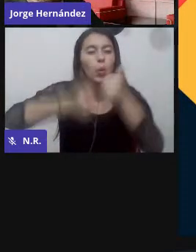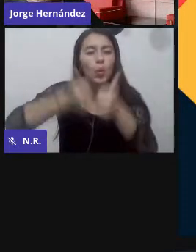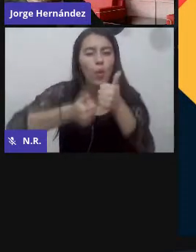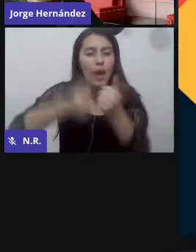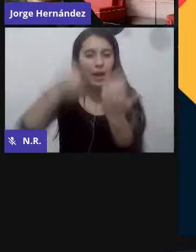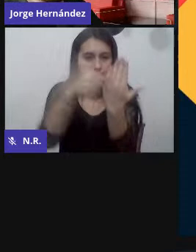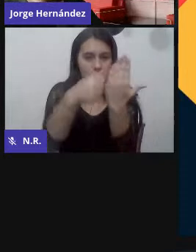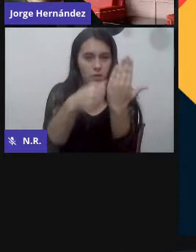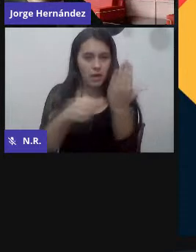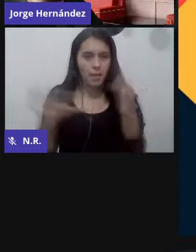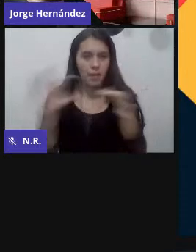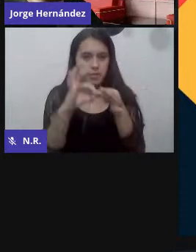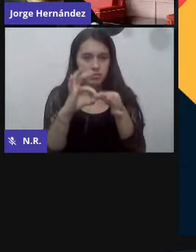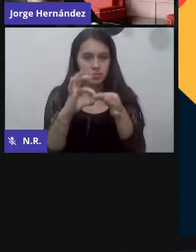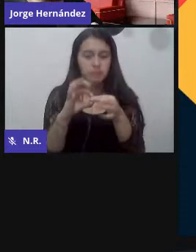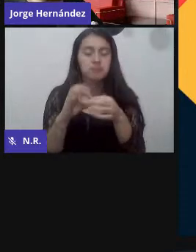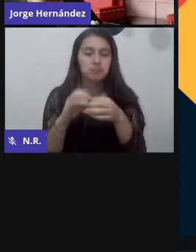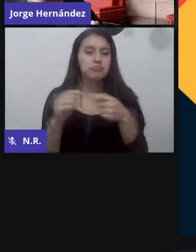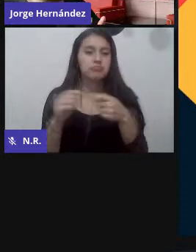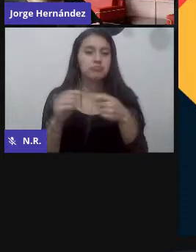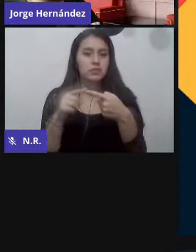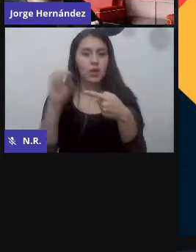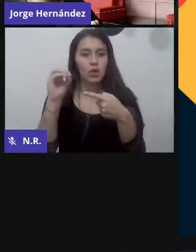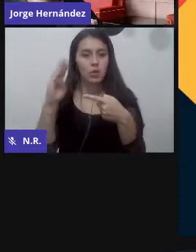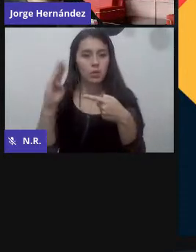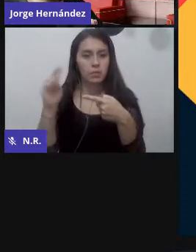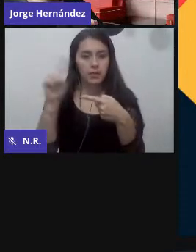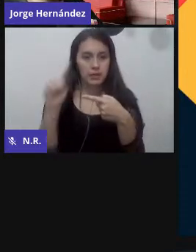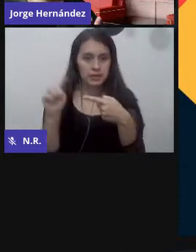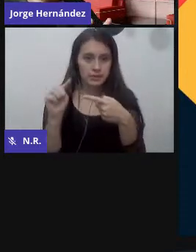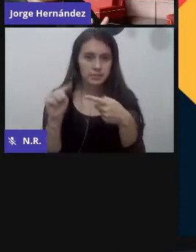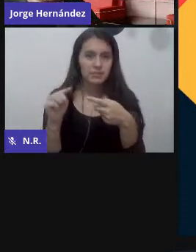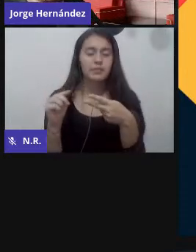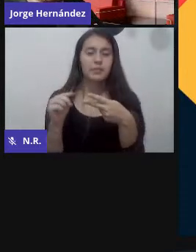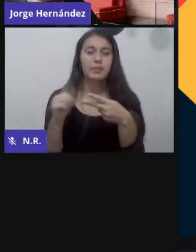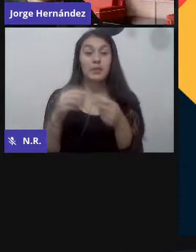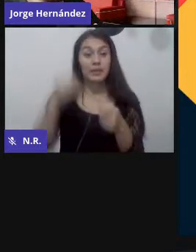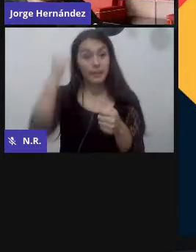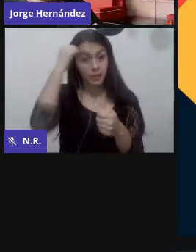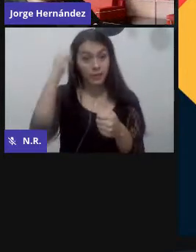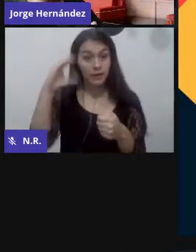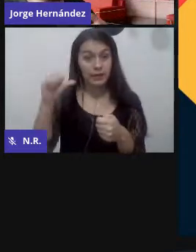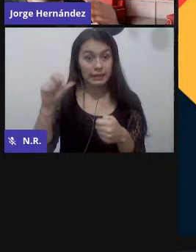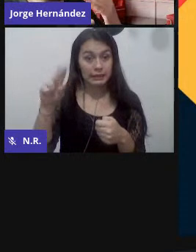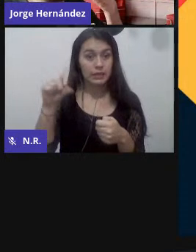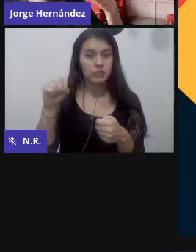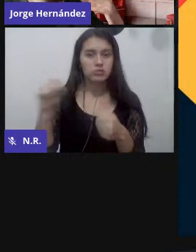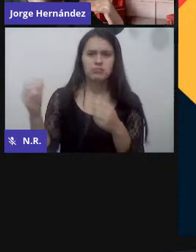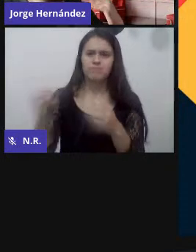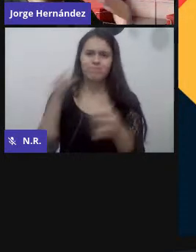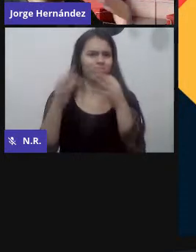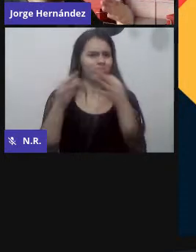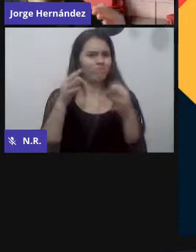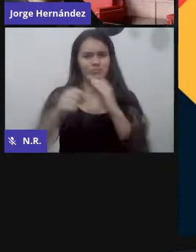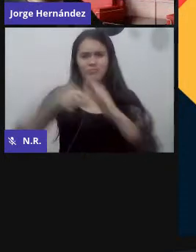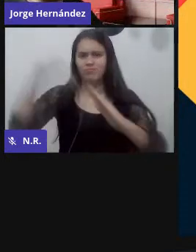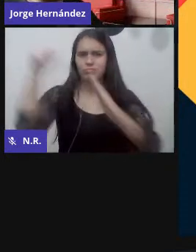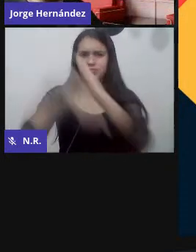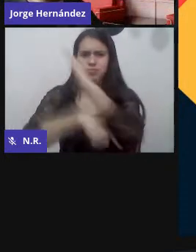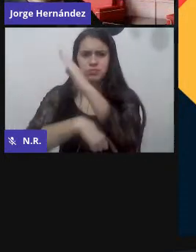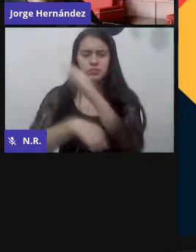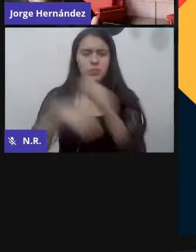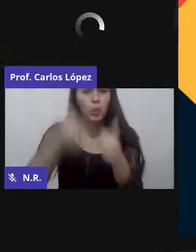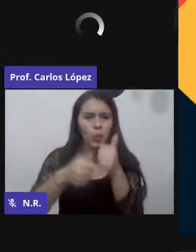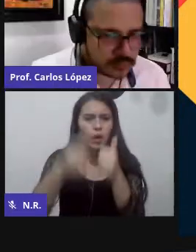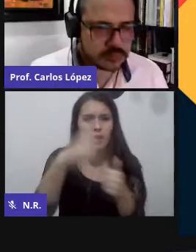streaming, con mi compañero Carlos López, él les va a hablar ahorita a profundidad, digamos, ustedes pueden observar ahí lo que